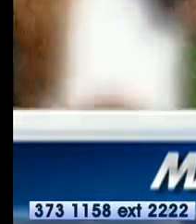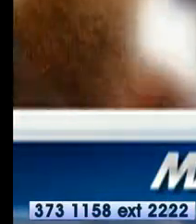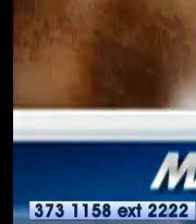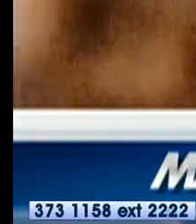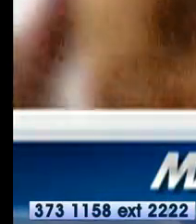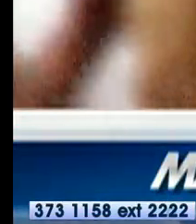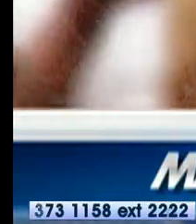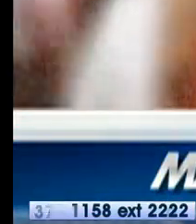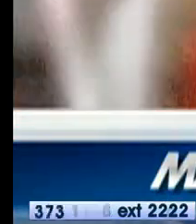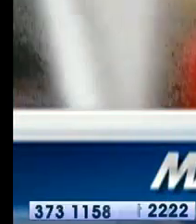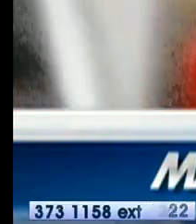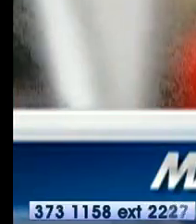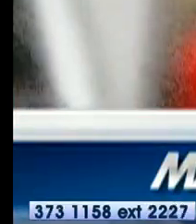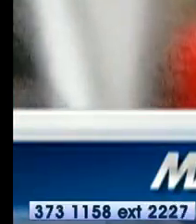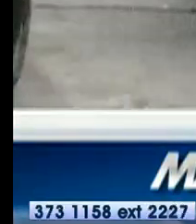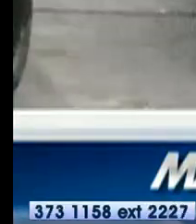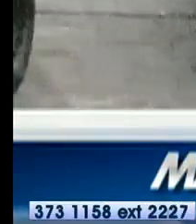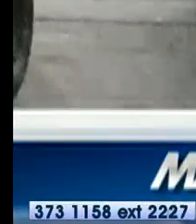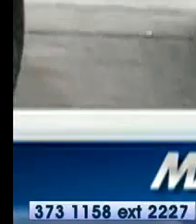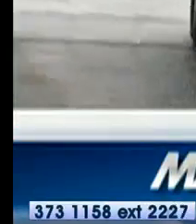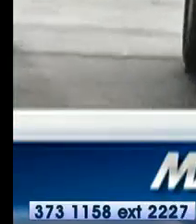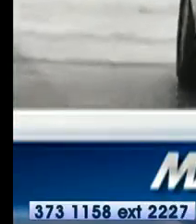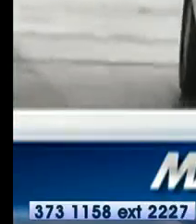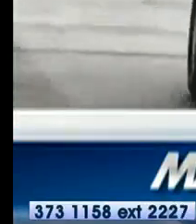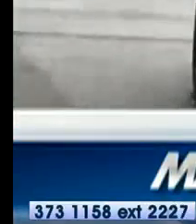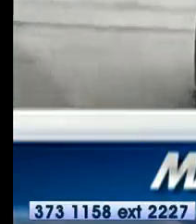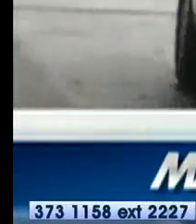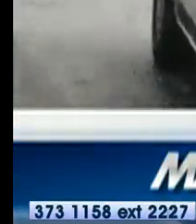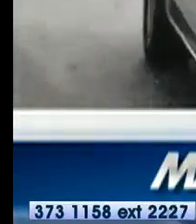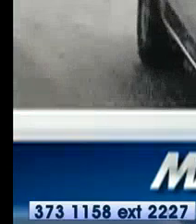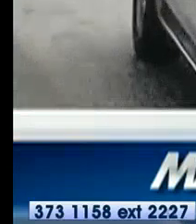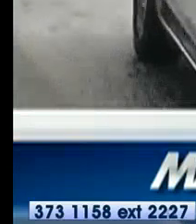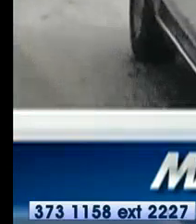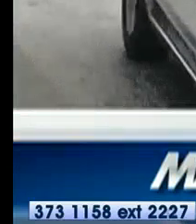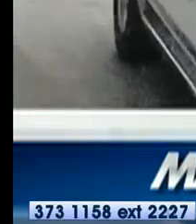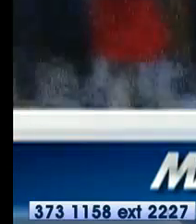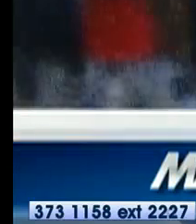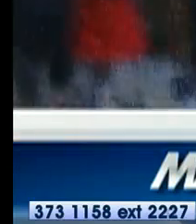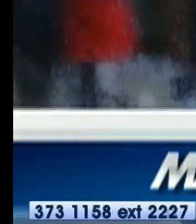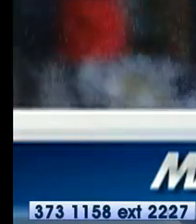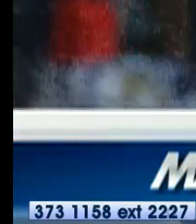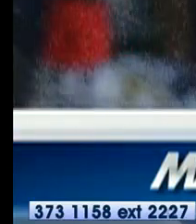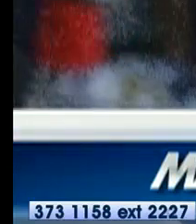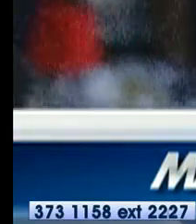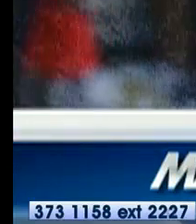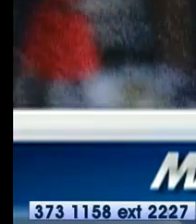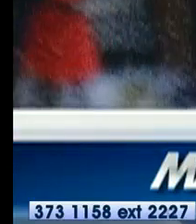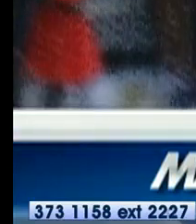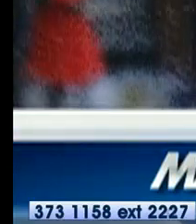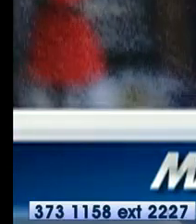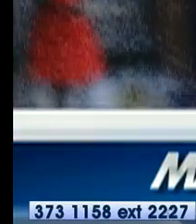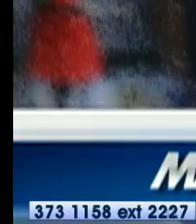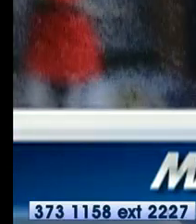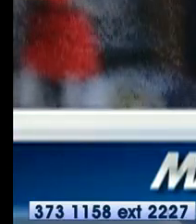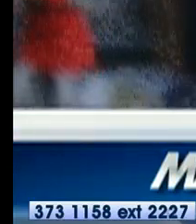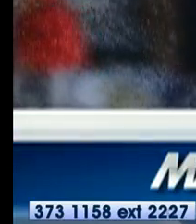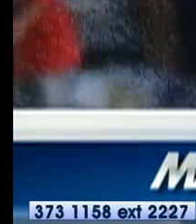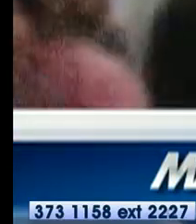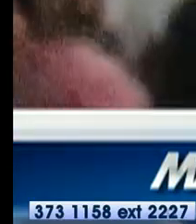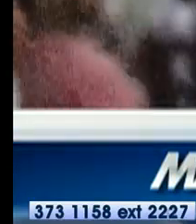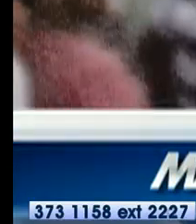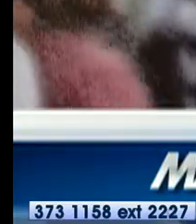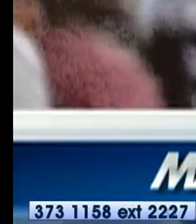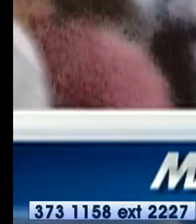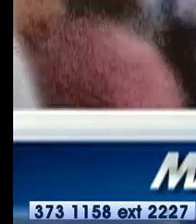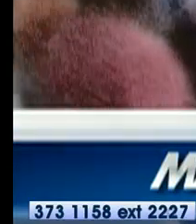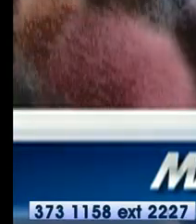Mañana, en la noticia de las 6:30... un informe sobre los espeluznantes asesinatos de niños y sus